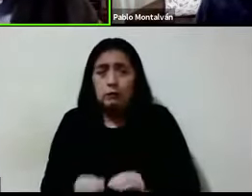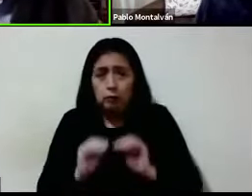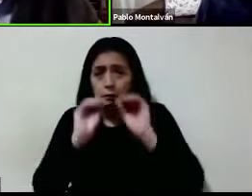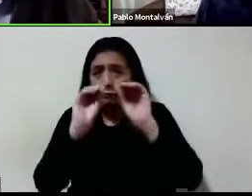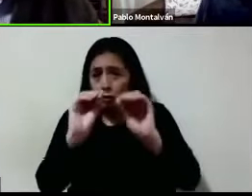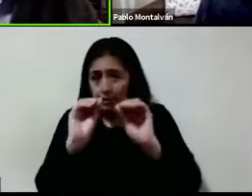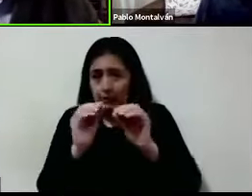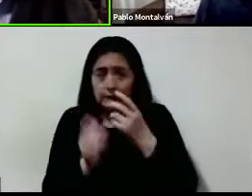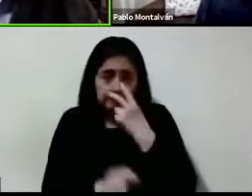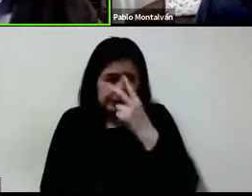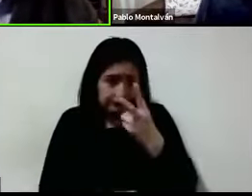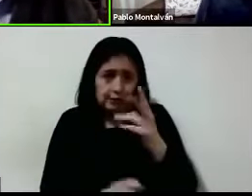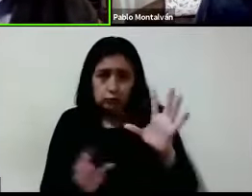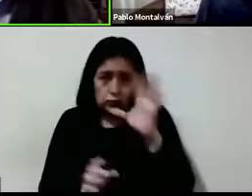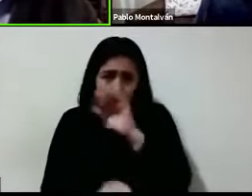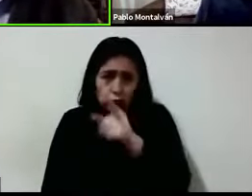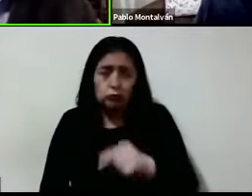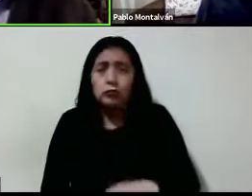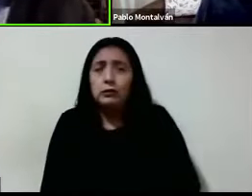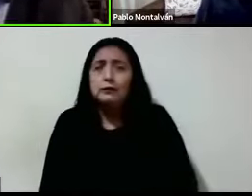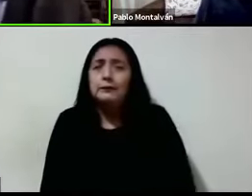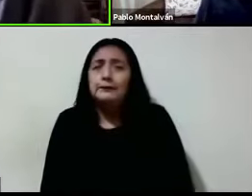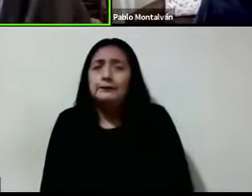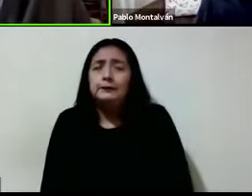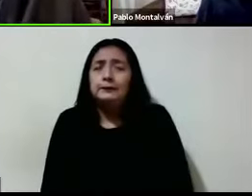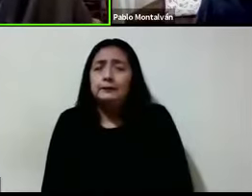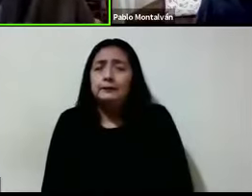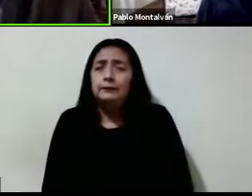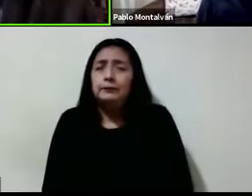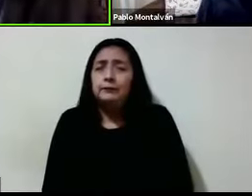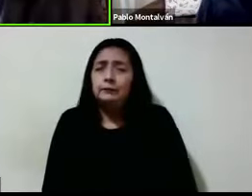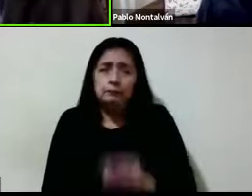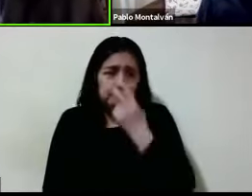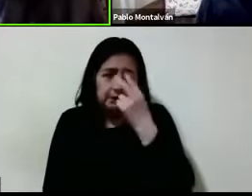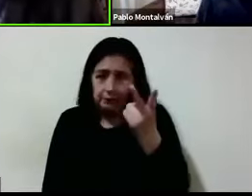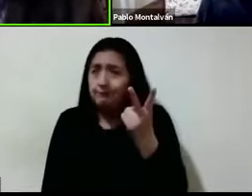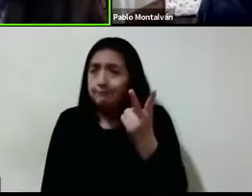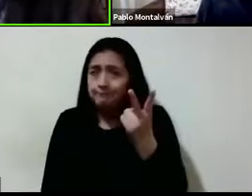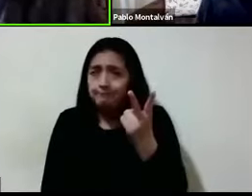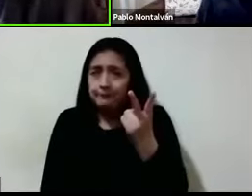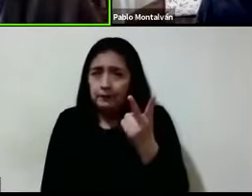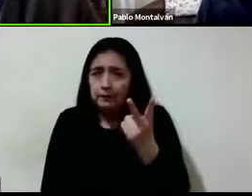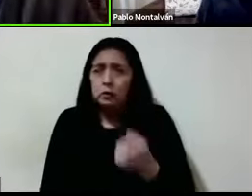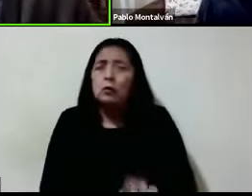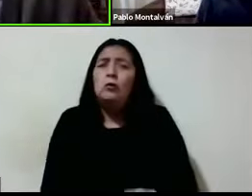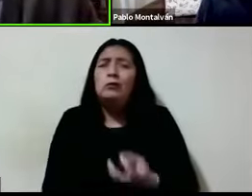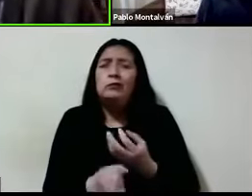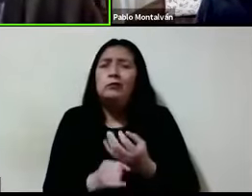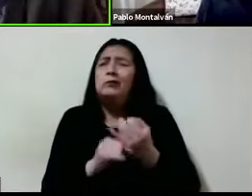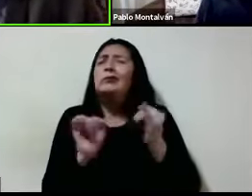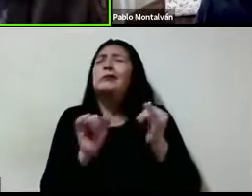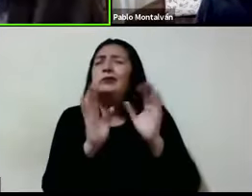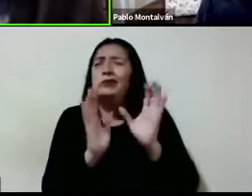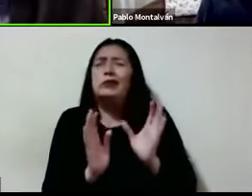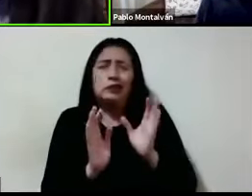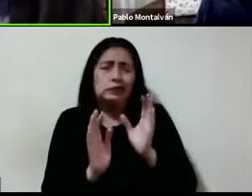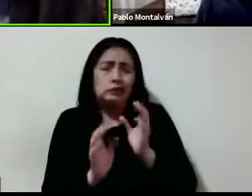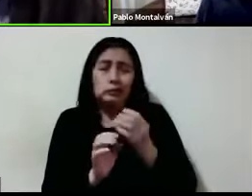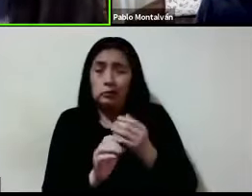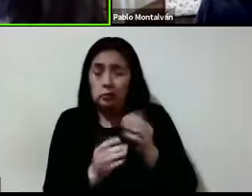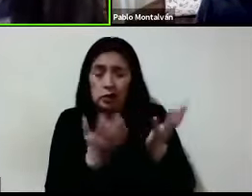con todos en la pantalla. Fíjense, ¿qué grado de autonomía percibes en tus